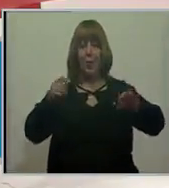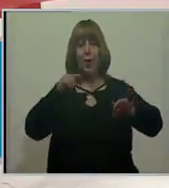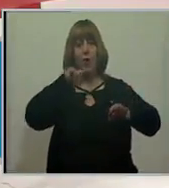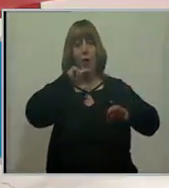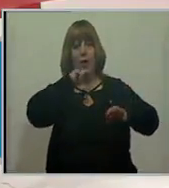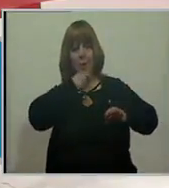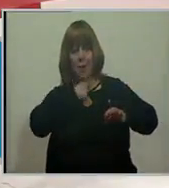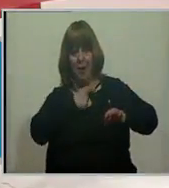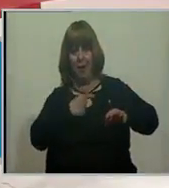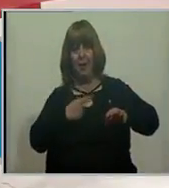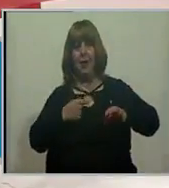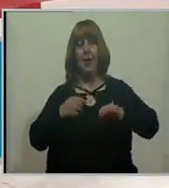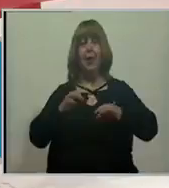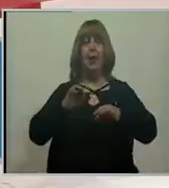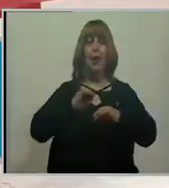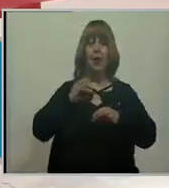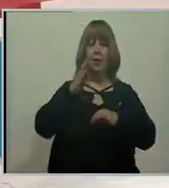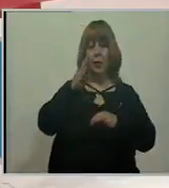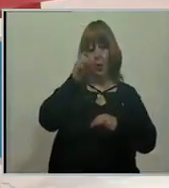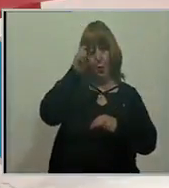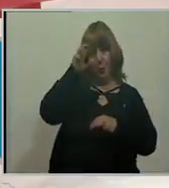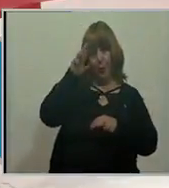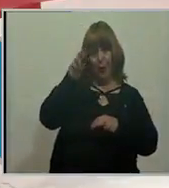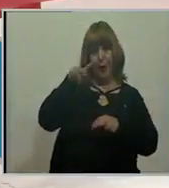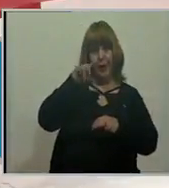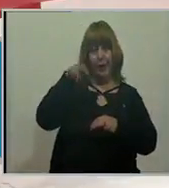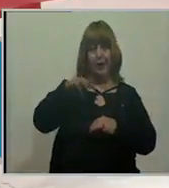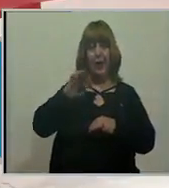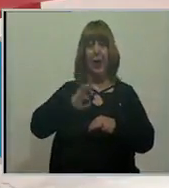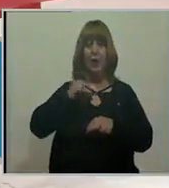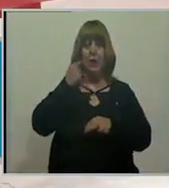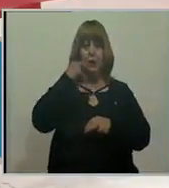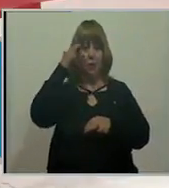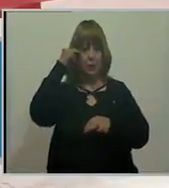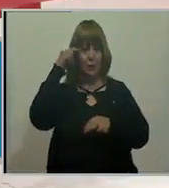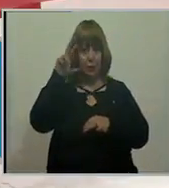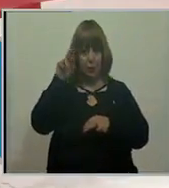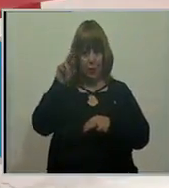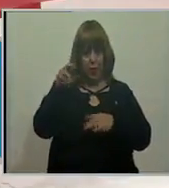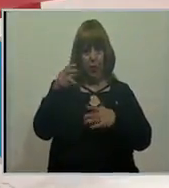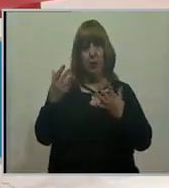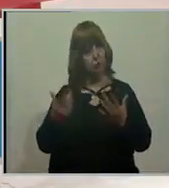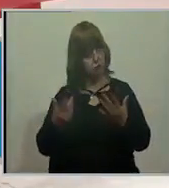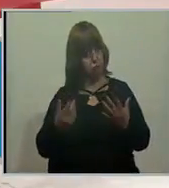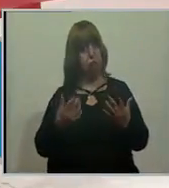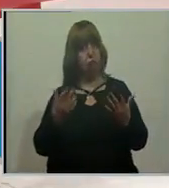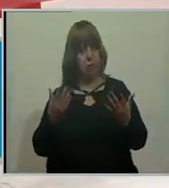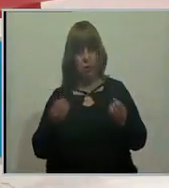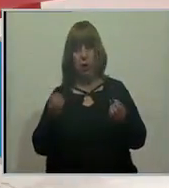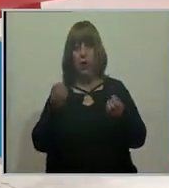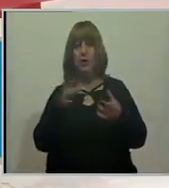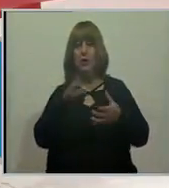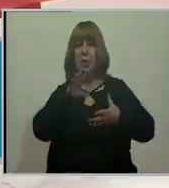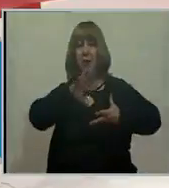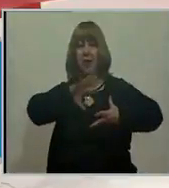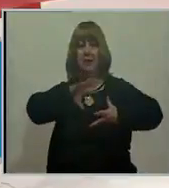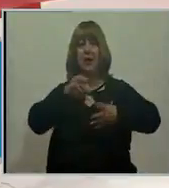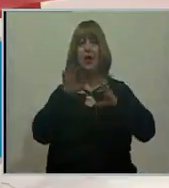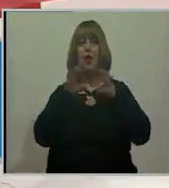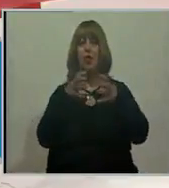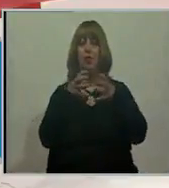En Berlín 36, claro, exactamente. ¿Para qué vamos a ir tan lejos si fue una propaganda 78, ¿no? Fue propaganda nazi. Acá en Argentina. El Mundial 78 fue utilizado